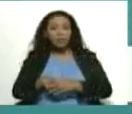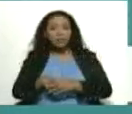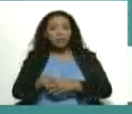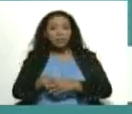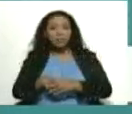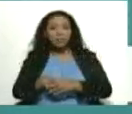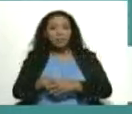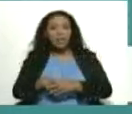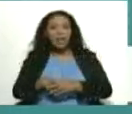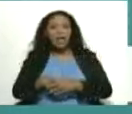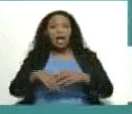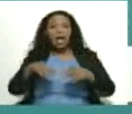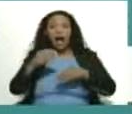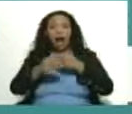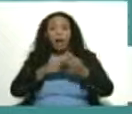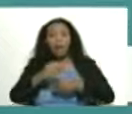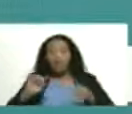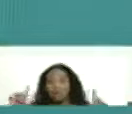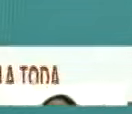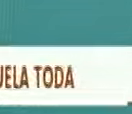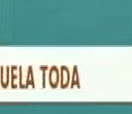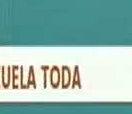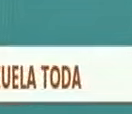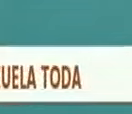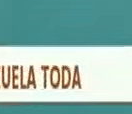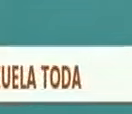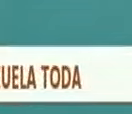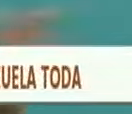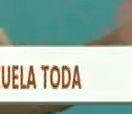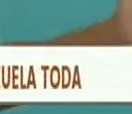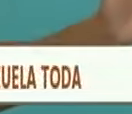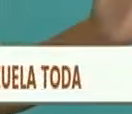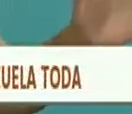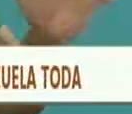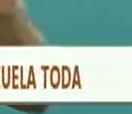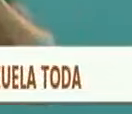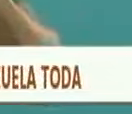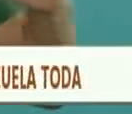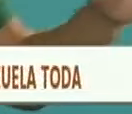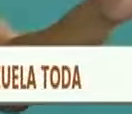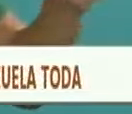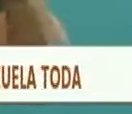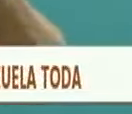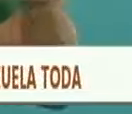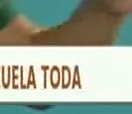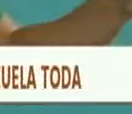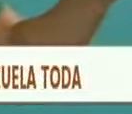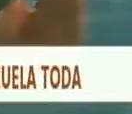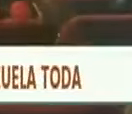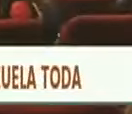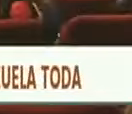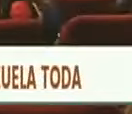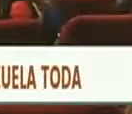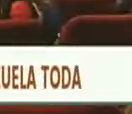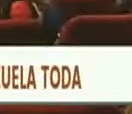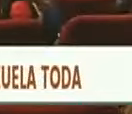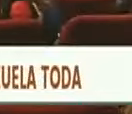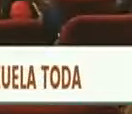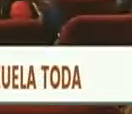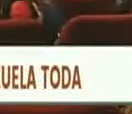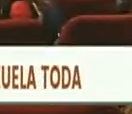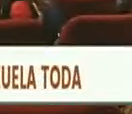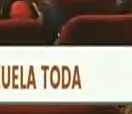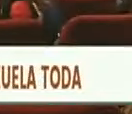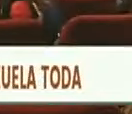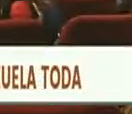31 conciertos por la defensa del Esequibo. Es impresionante la cantidad de canciones, de gaitas, de